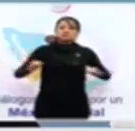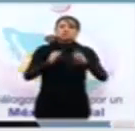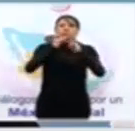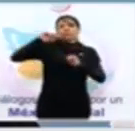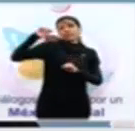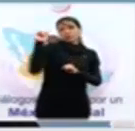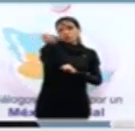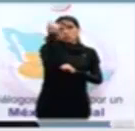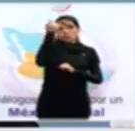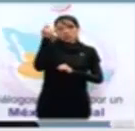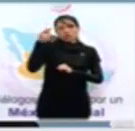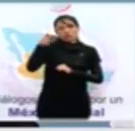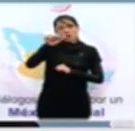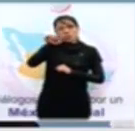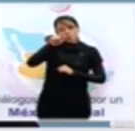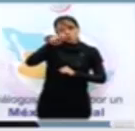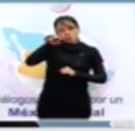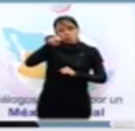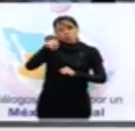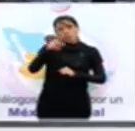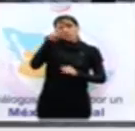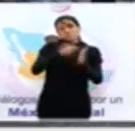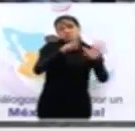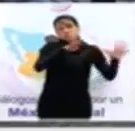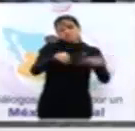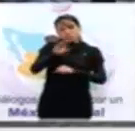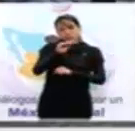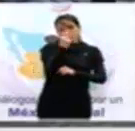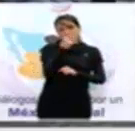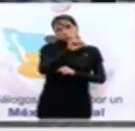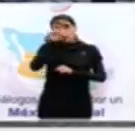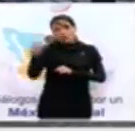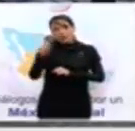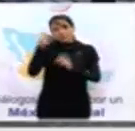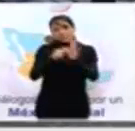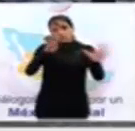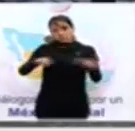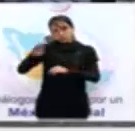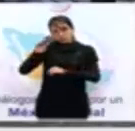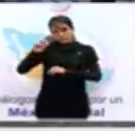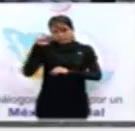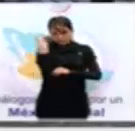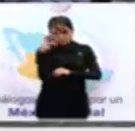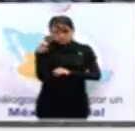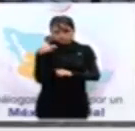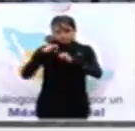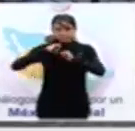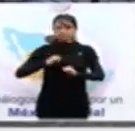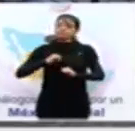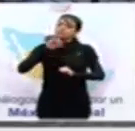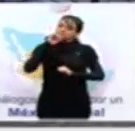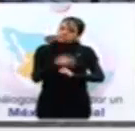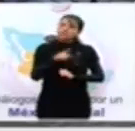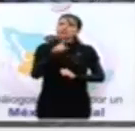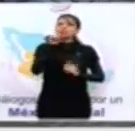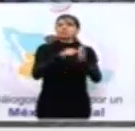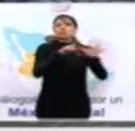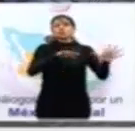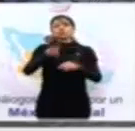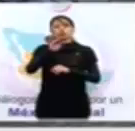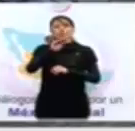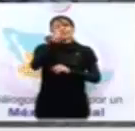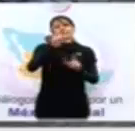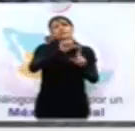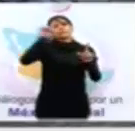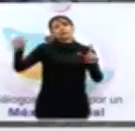del Departamento de Economía del Instituto Tecnológico Autónomo de México de 1991 a 1992